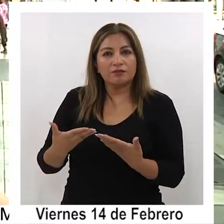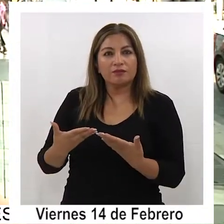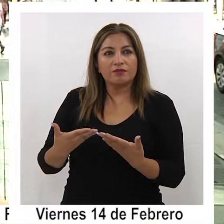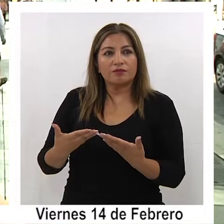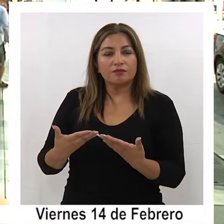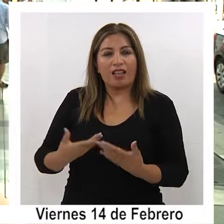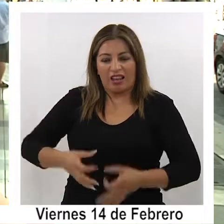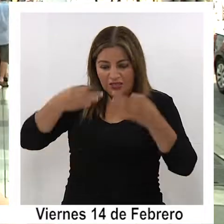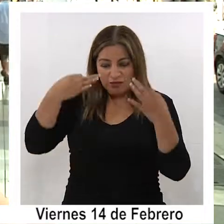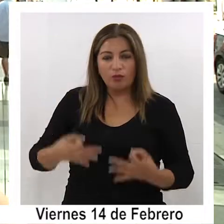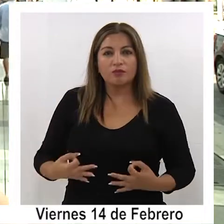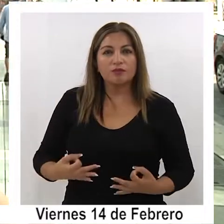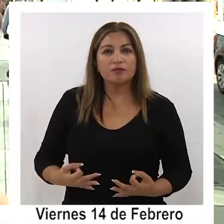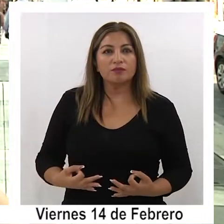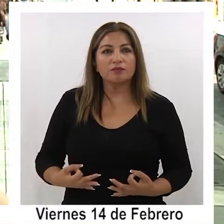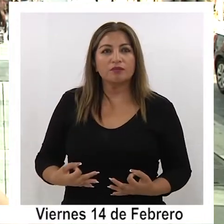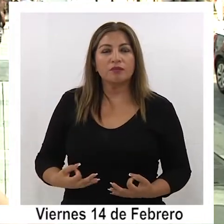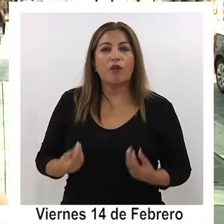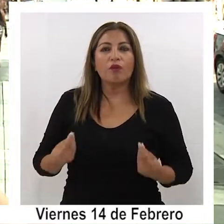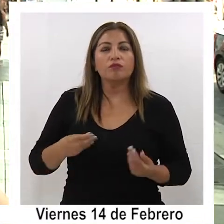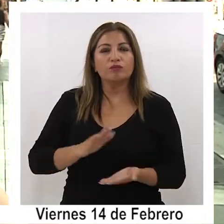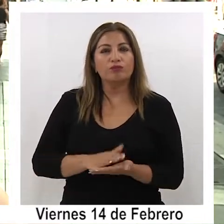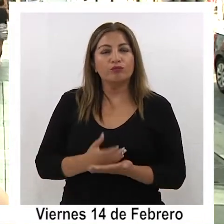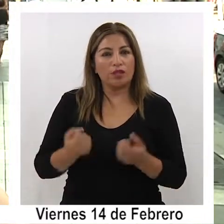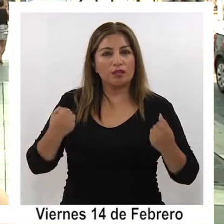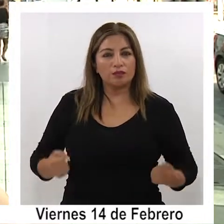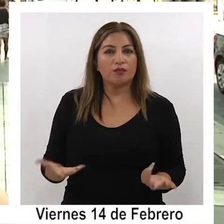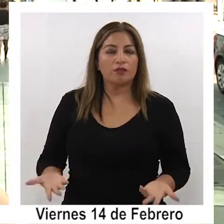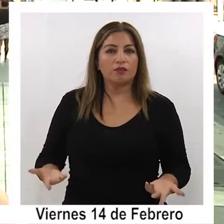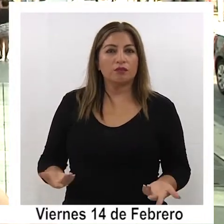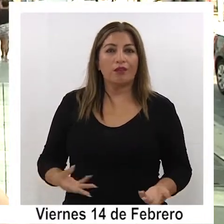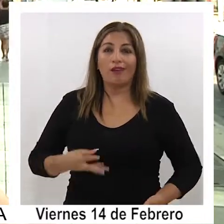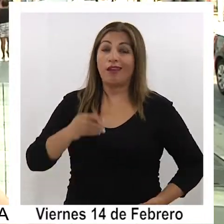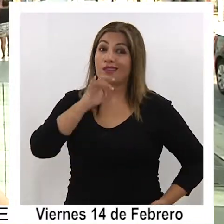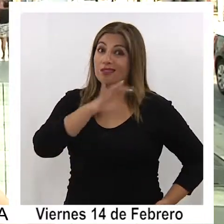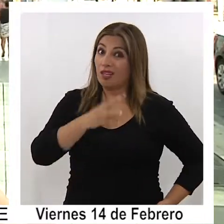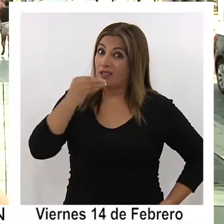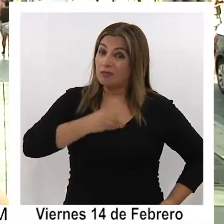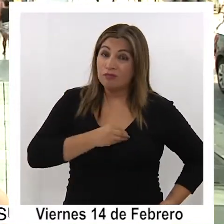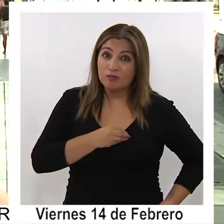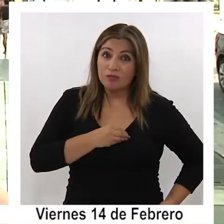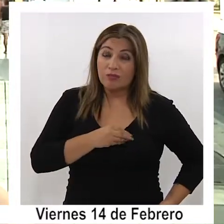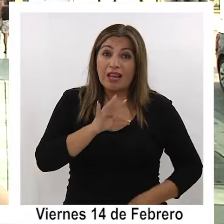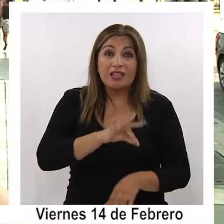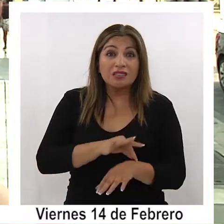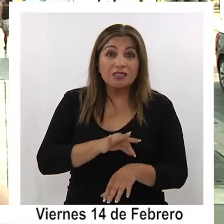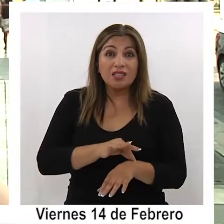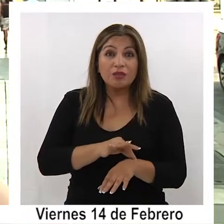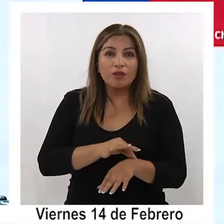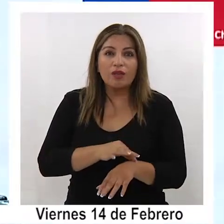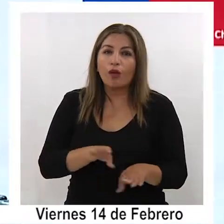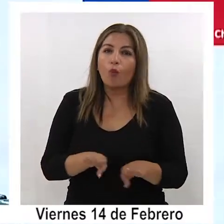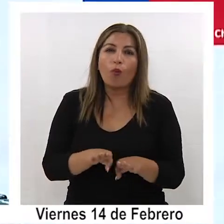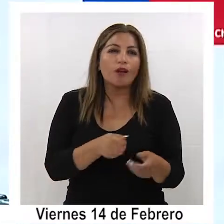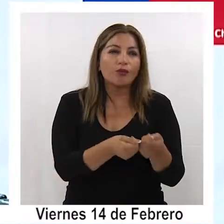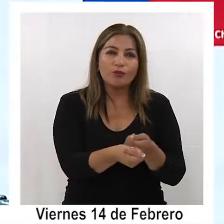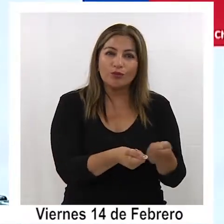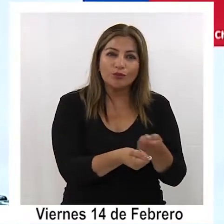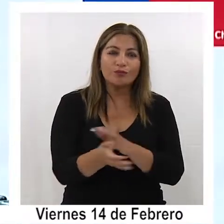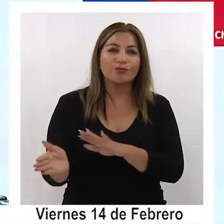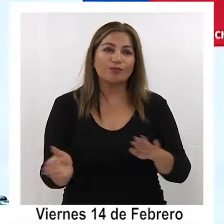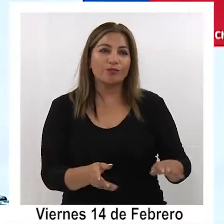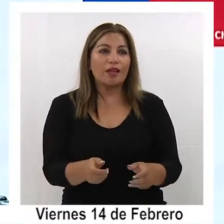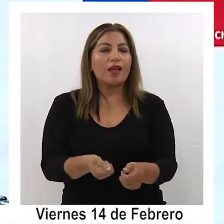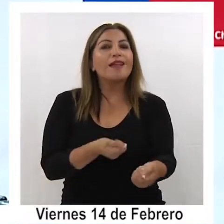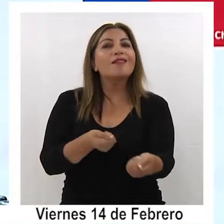la garantía de una buena salud y lamentablemente en Chile la salud es un negocio. Las